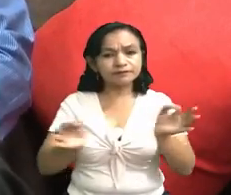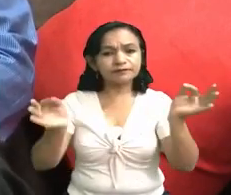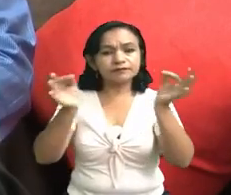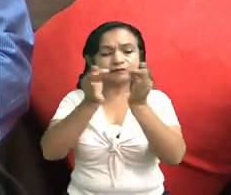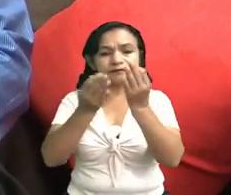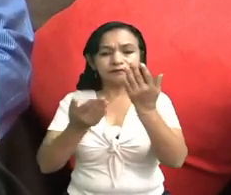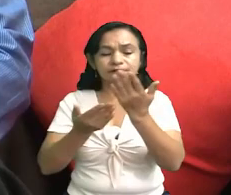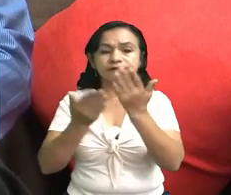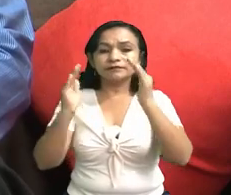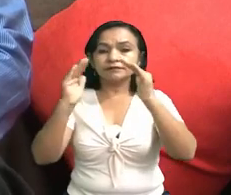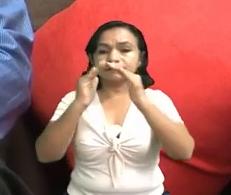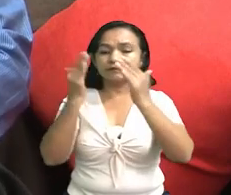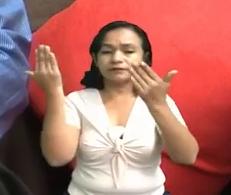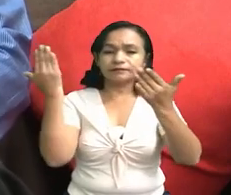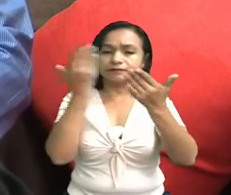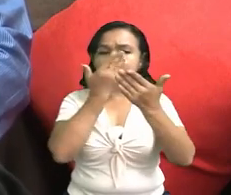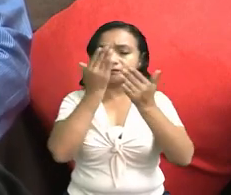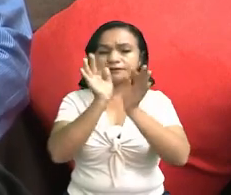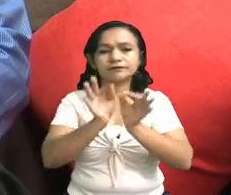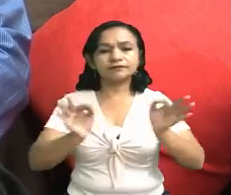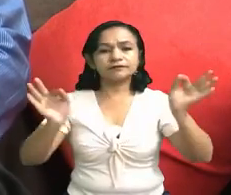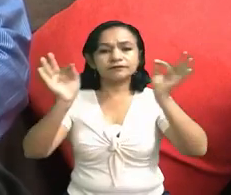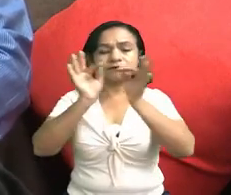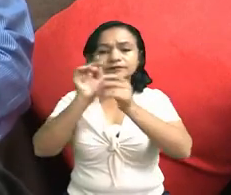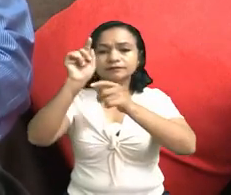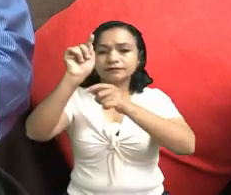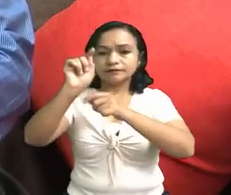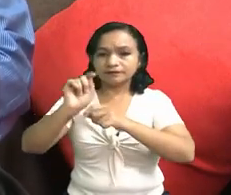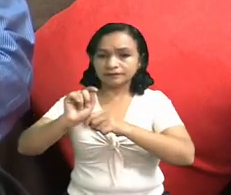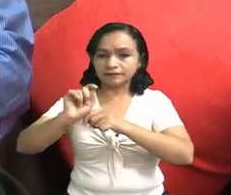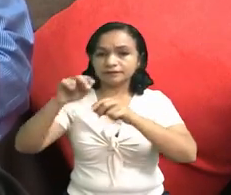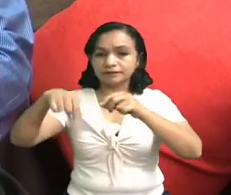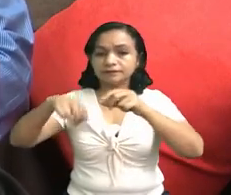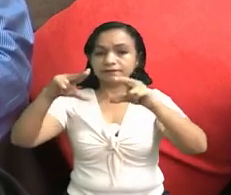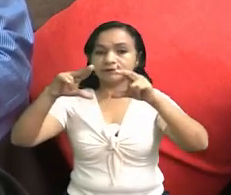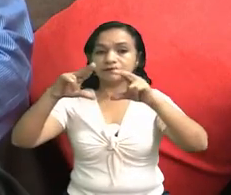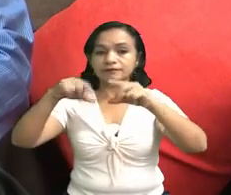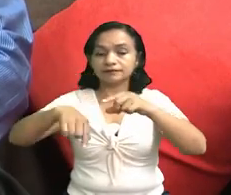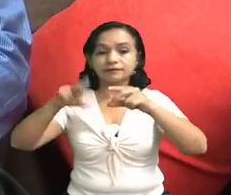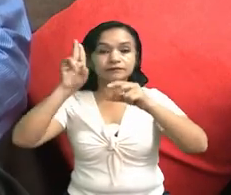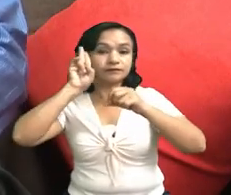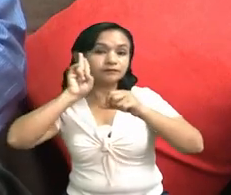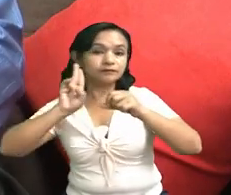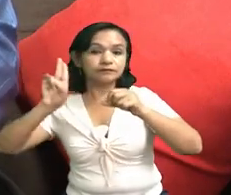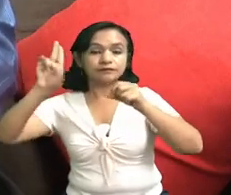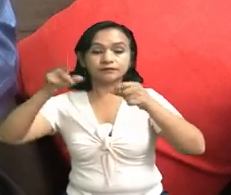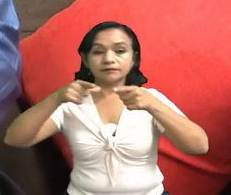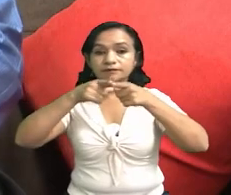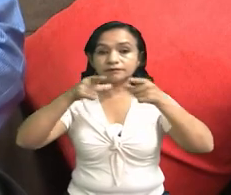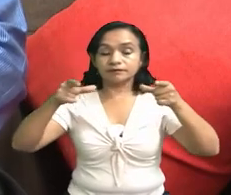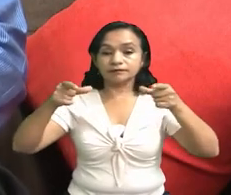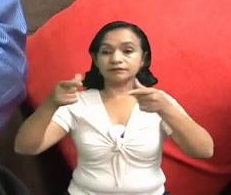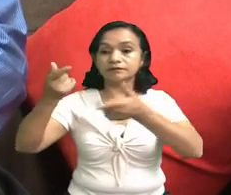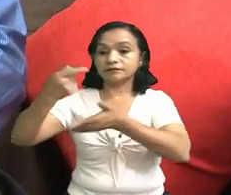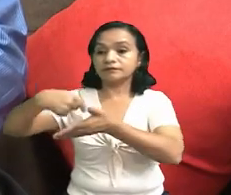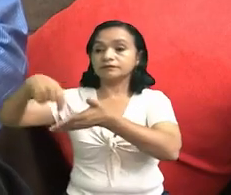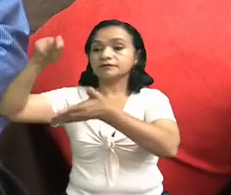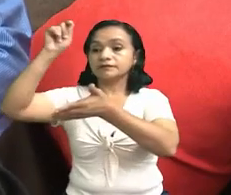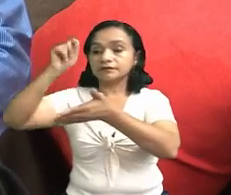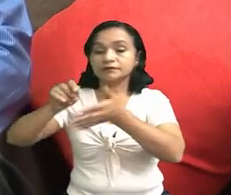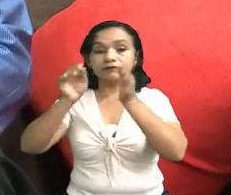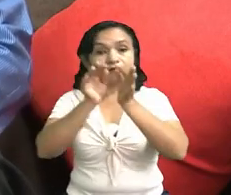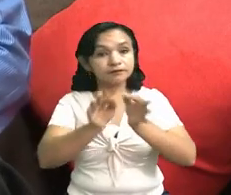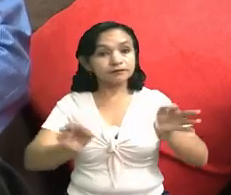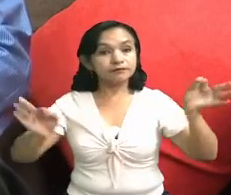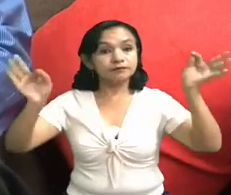estudios más importantes de nuestro país, la UNAM Managua, a través de la firma de convenio con una de las empresas también más importantes en